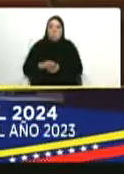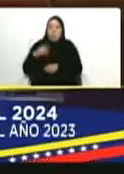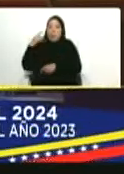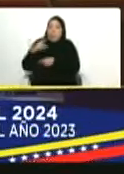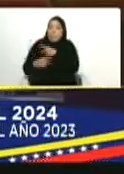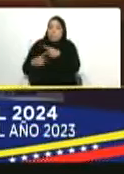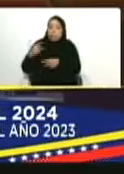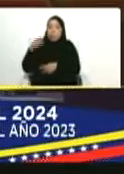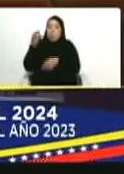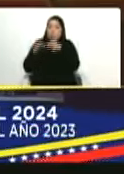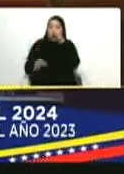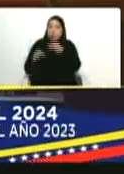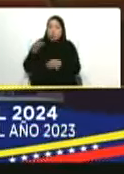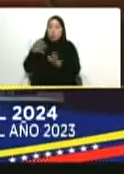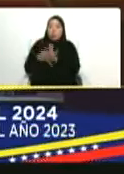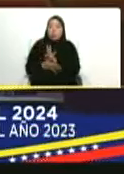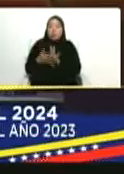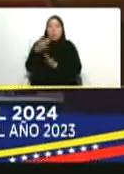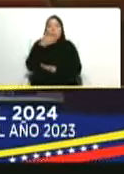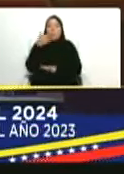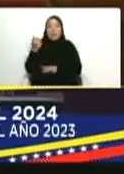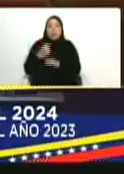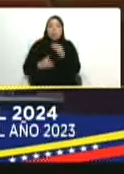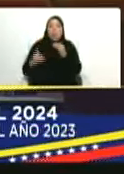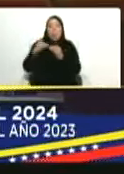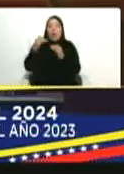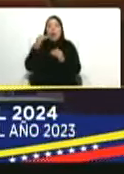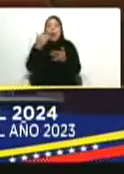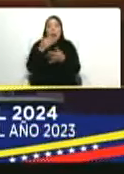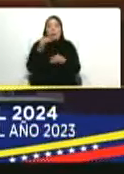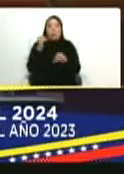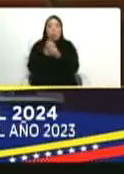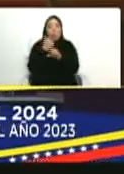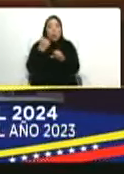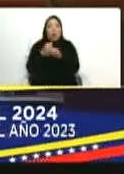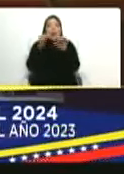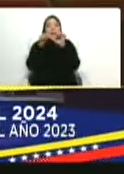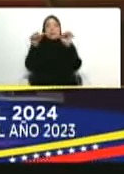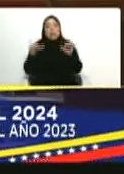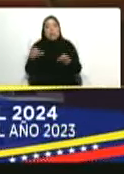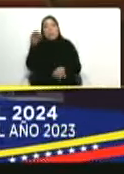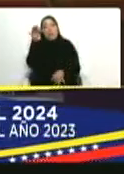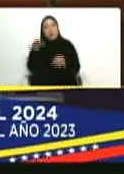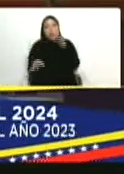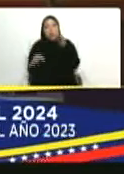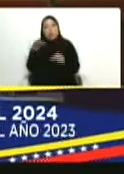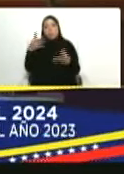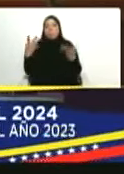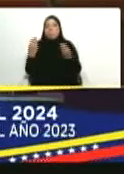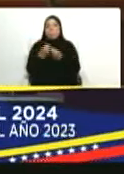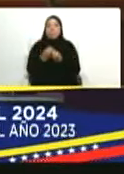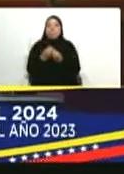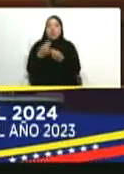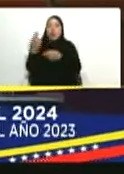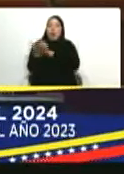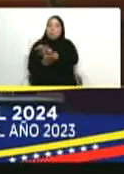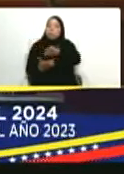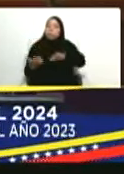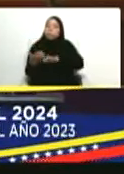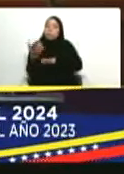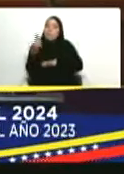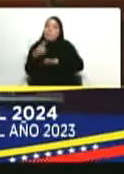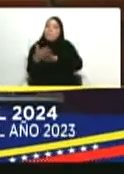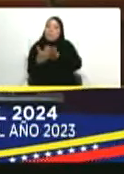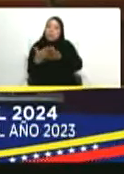productividad judicial enmarcado en lograr mayores niveles de eficiencia en el sistema de justicia ha conllevado a que se resuelvan más casos en